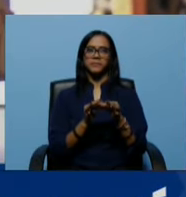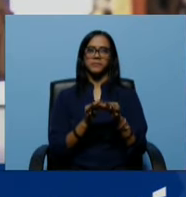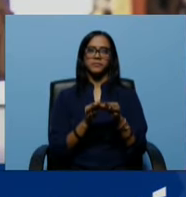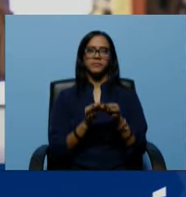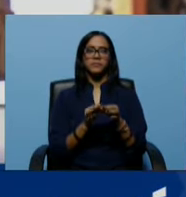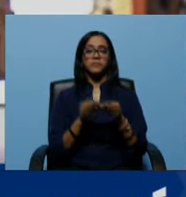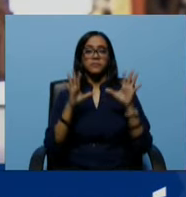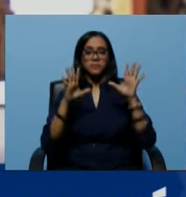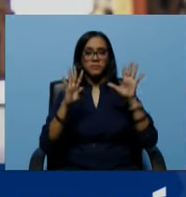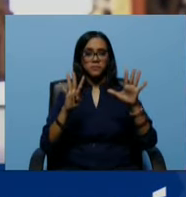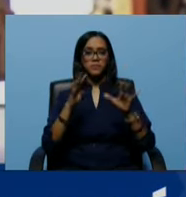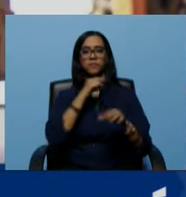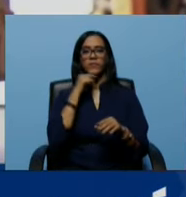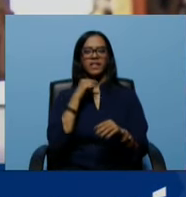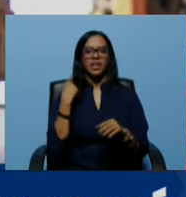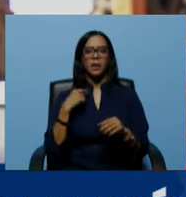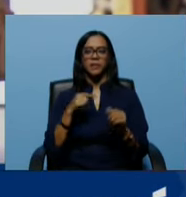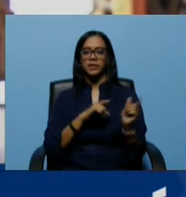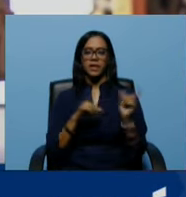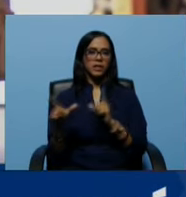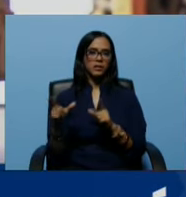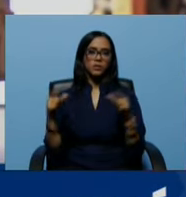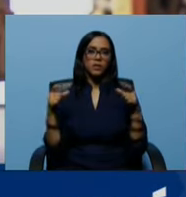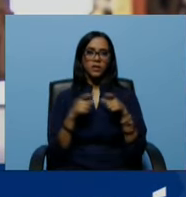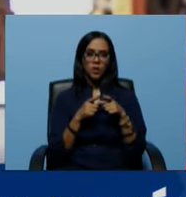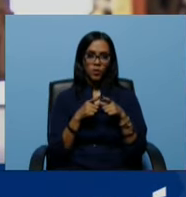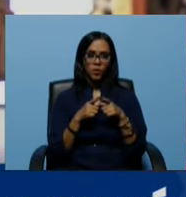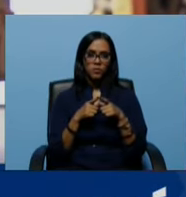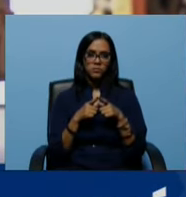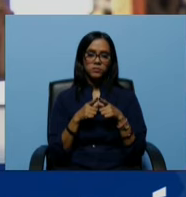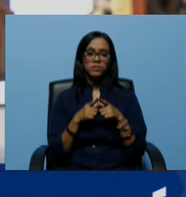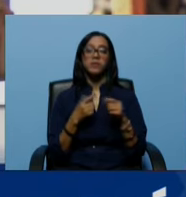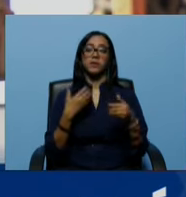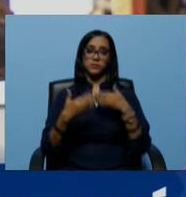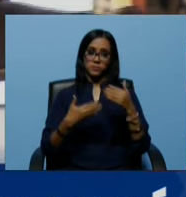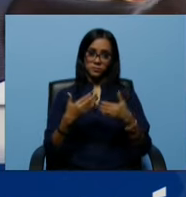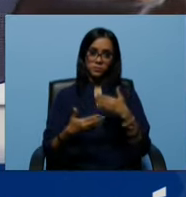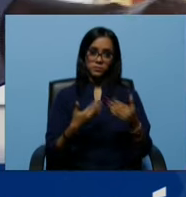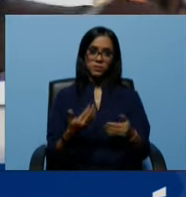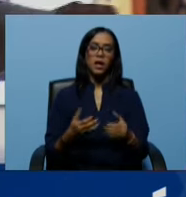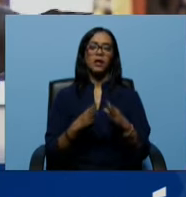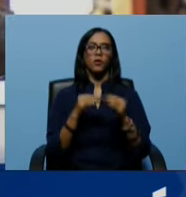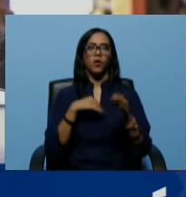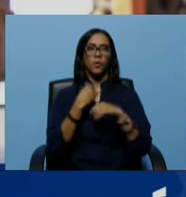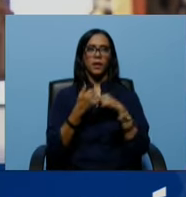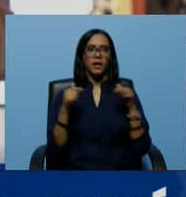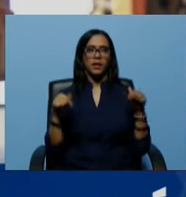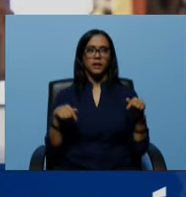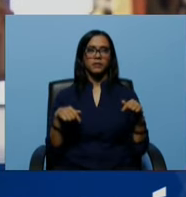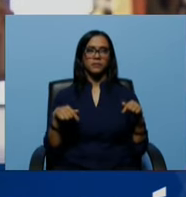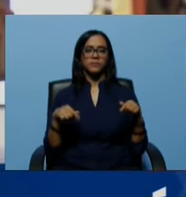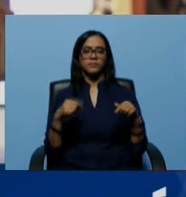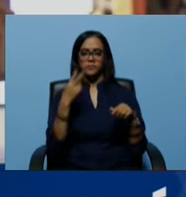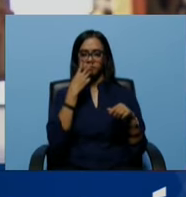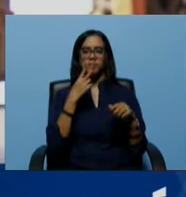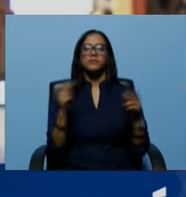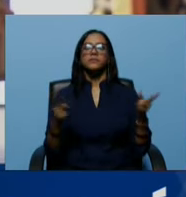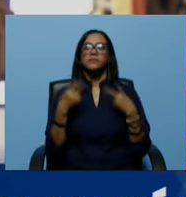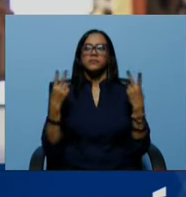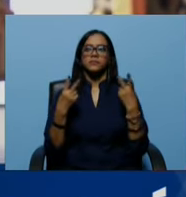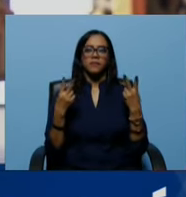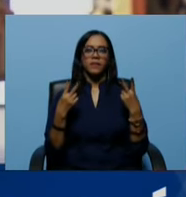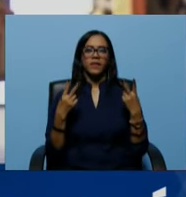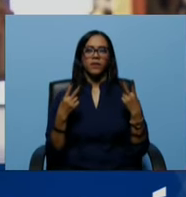El 19 de octubre tenemos que tener una reunión para darle continuidad a todos los planes de aquí y ver las victorias